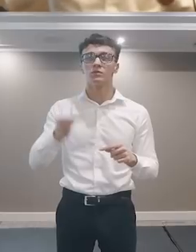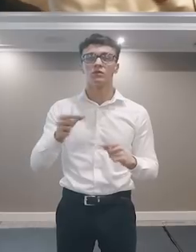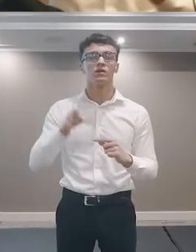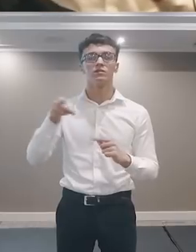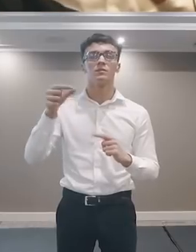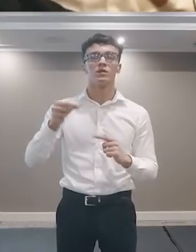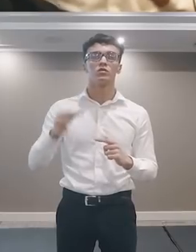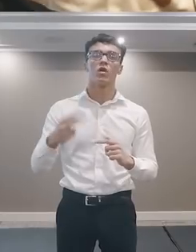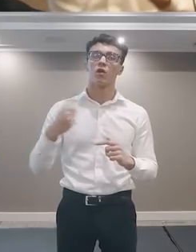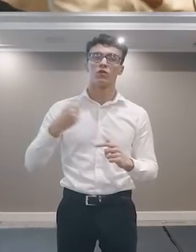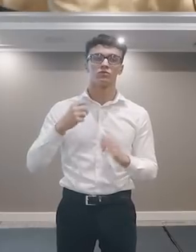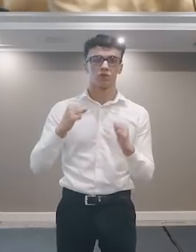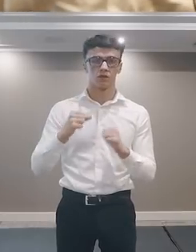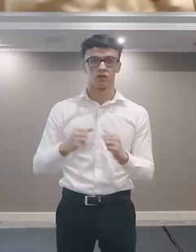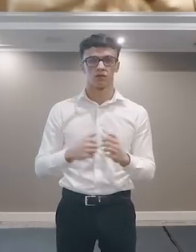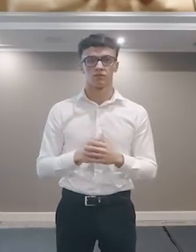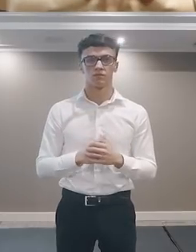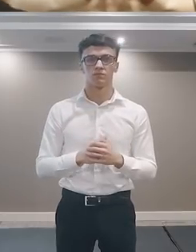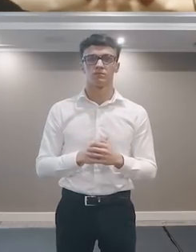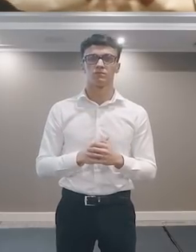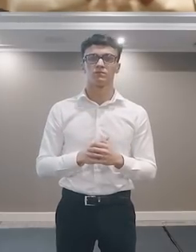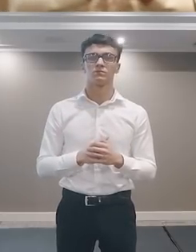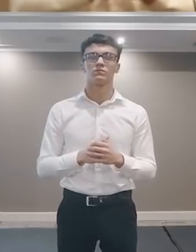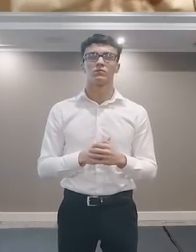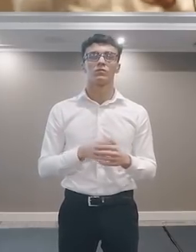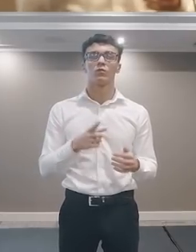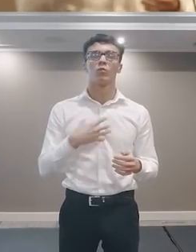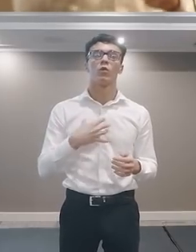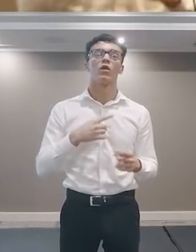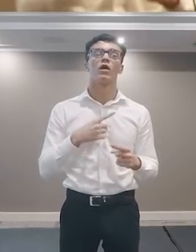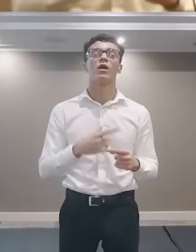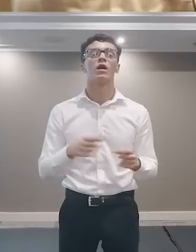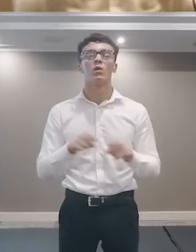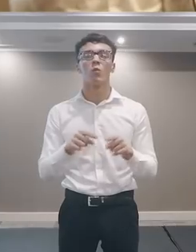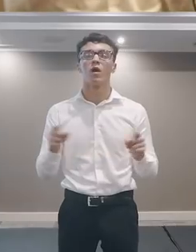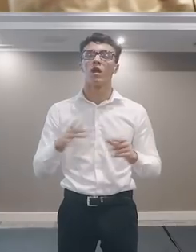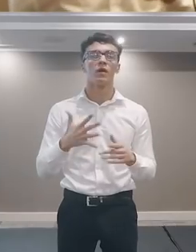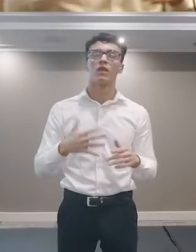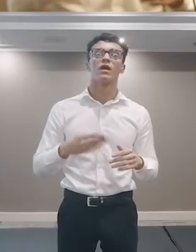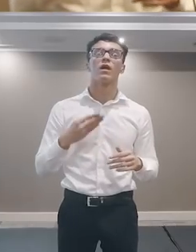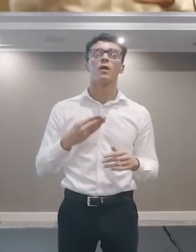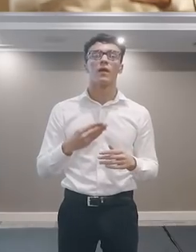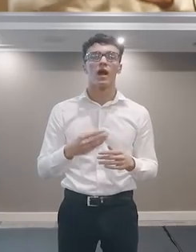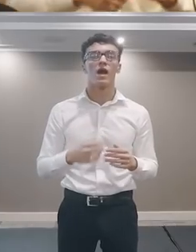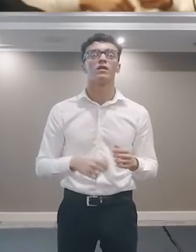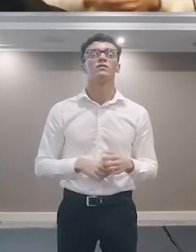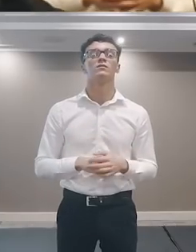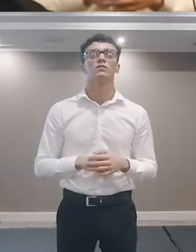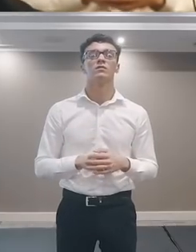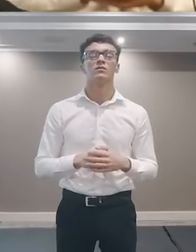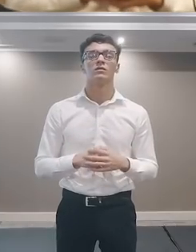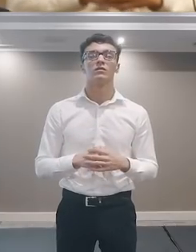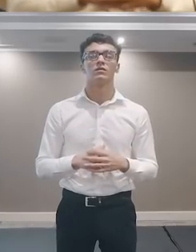muchas veces yo lo comparo con booking lo comparo con placard yo comencé a hacer el negocio de incruiser